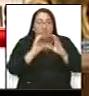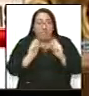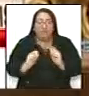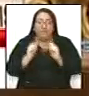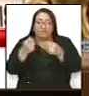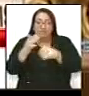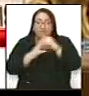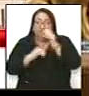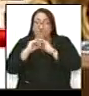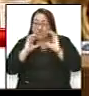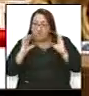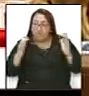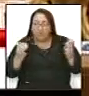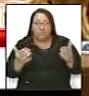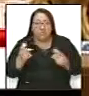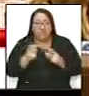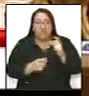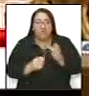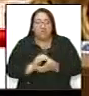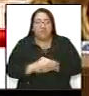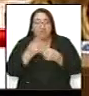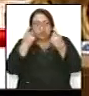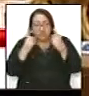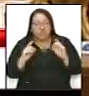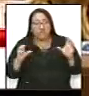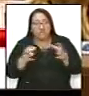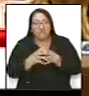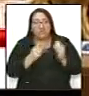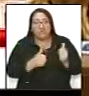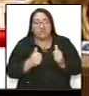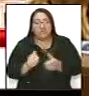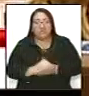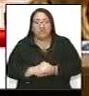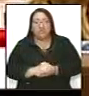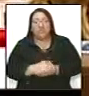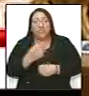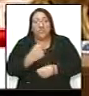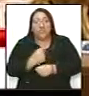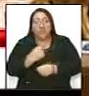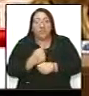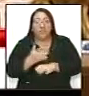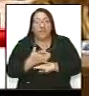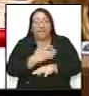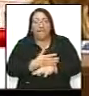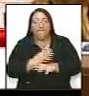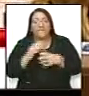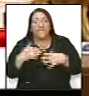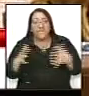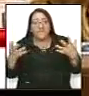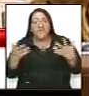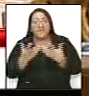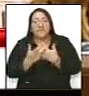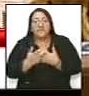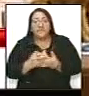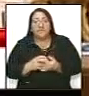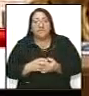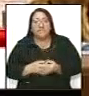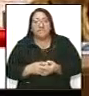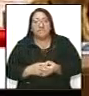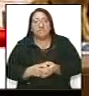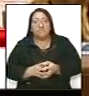la infraestructura, para entregarle el personal de acuerdo, digamos, a un trabajo previo de consensuar, digamos, cuál va a